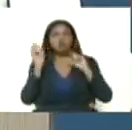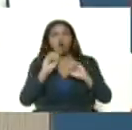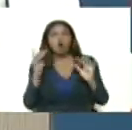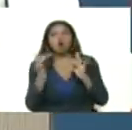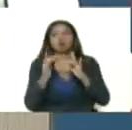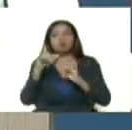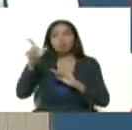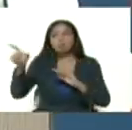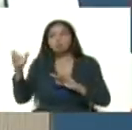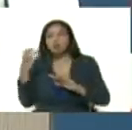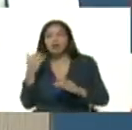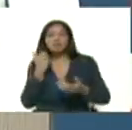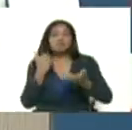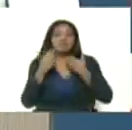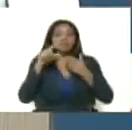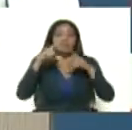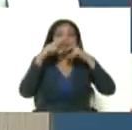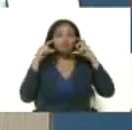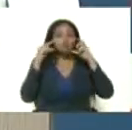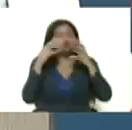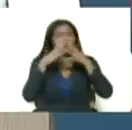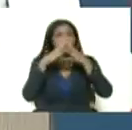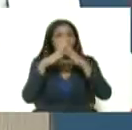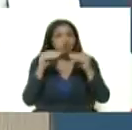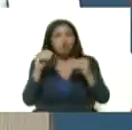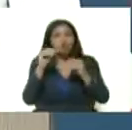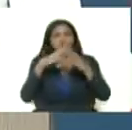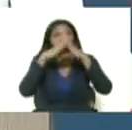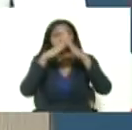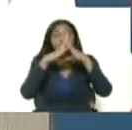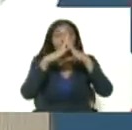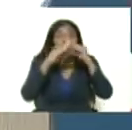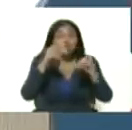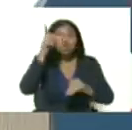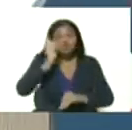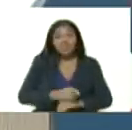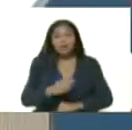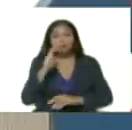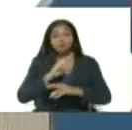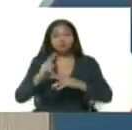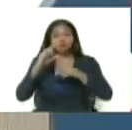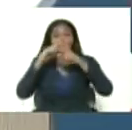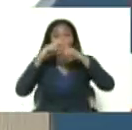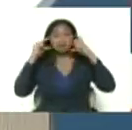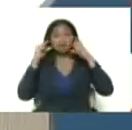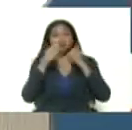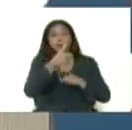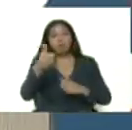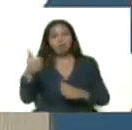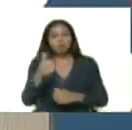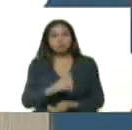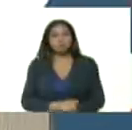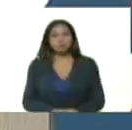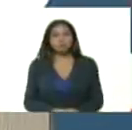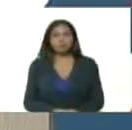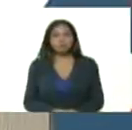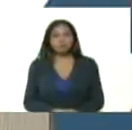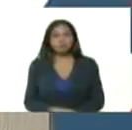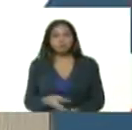de positivos deben usar la mascarilla. No, la mascarilla debemos usarla todas y todos. Este es un